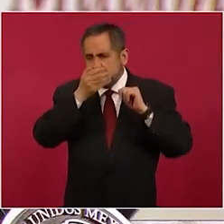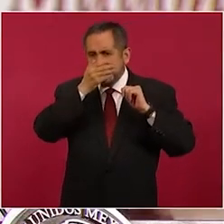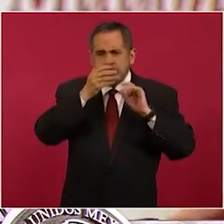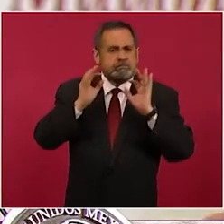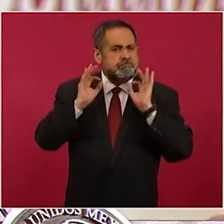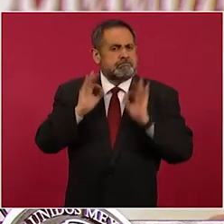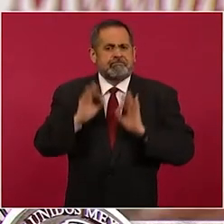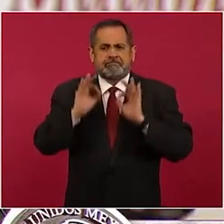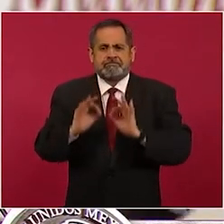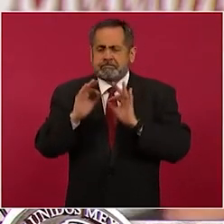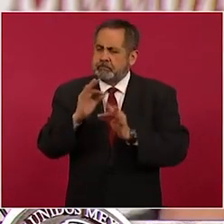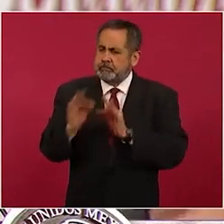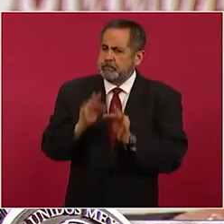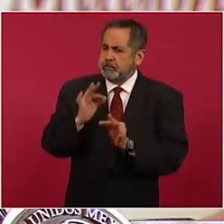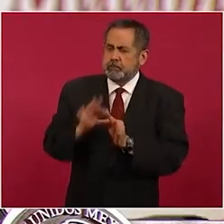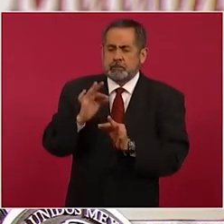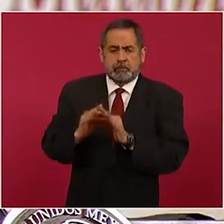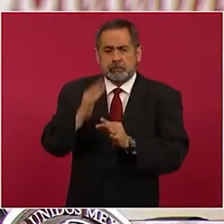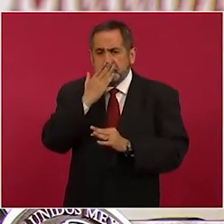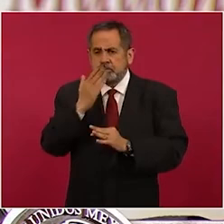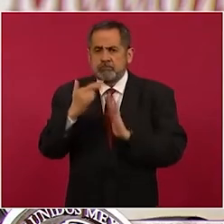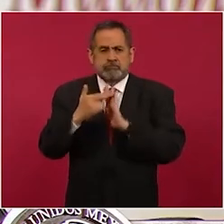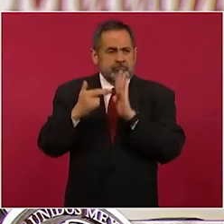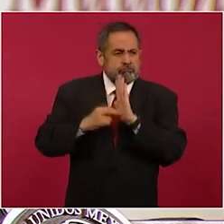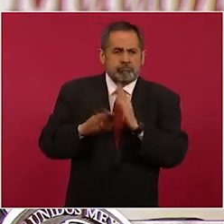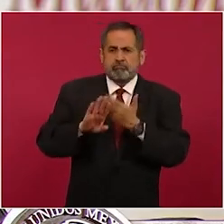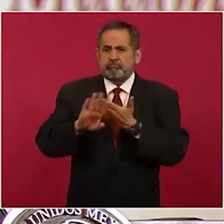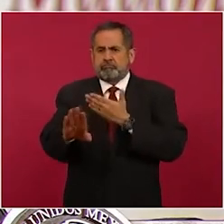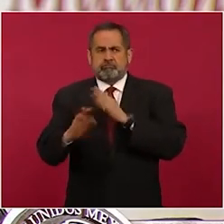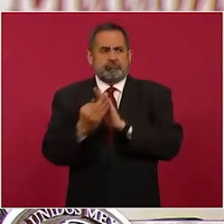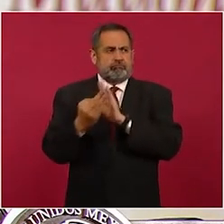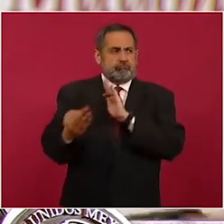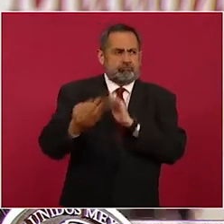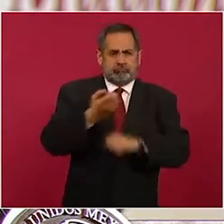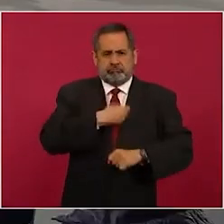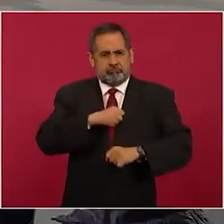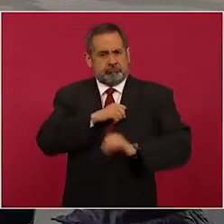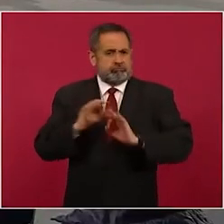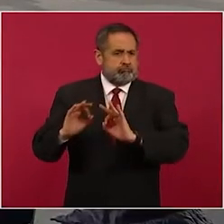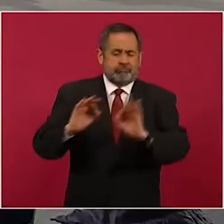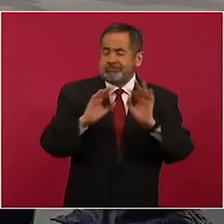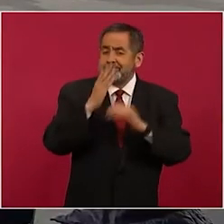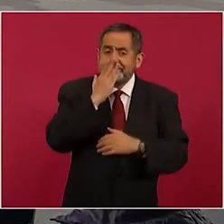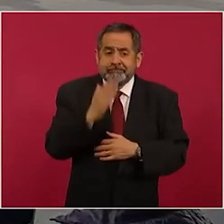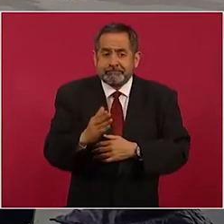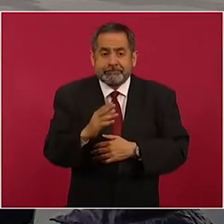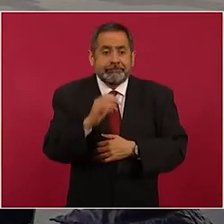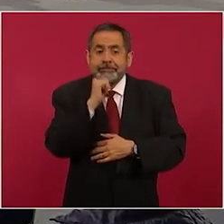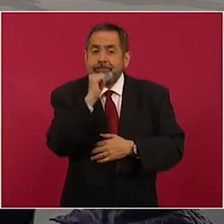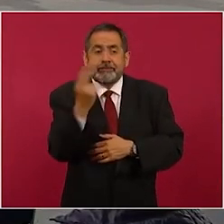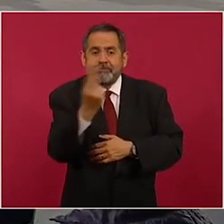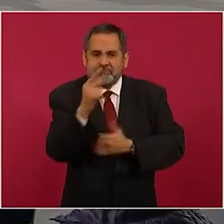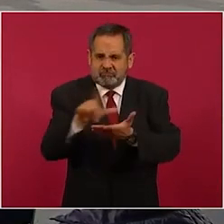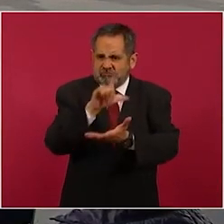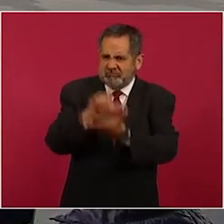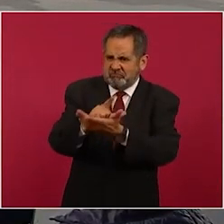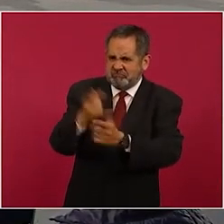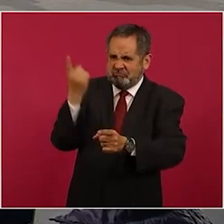más alto cumplimiento de diversas medidas de seguridad sanitaria, sin necesidad de